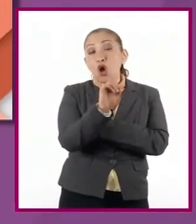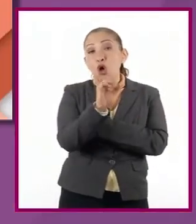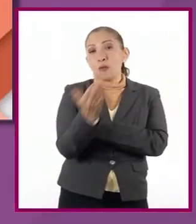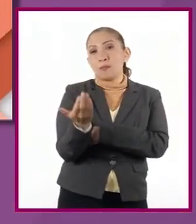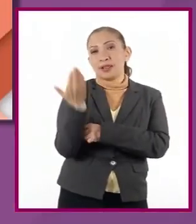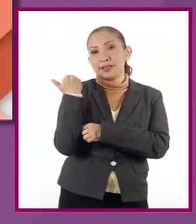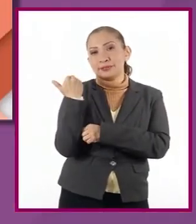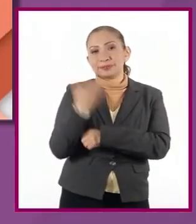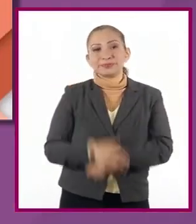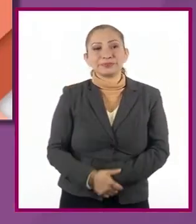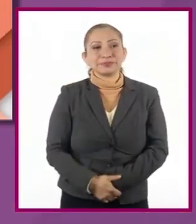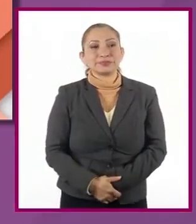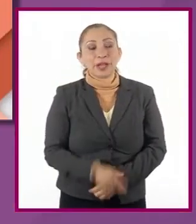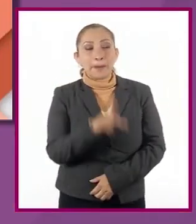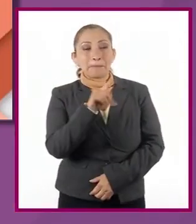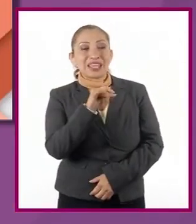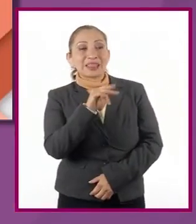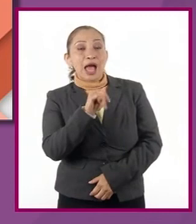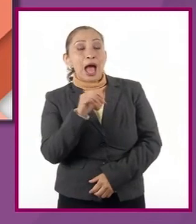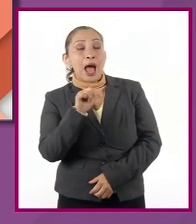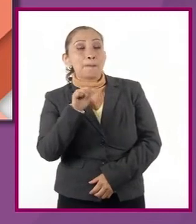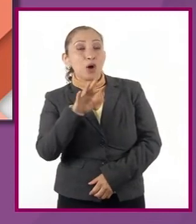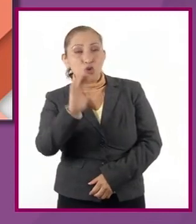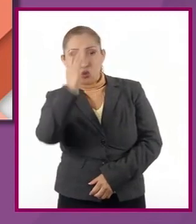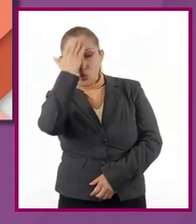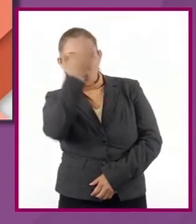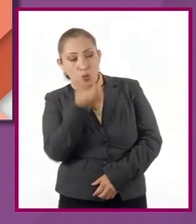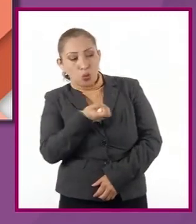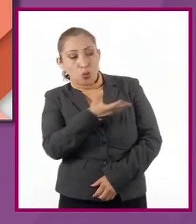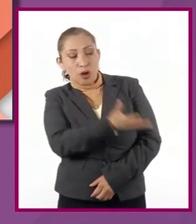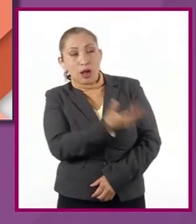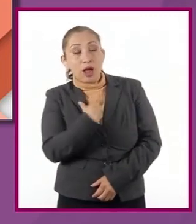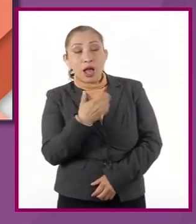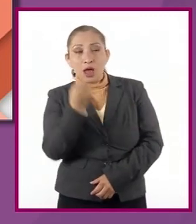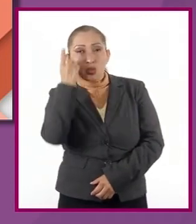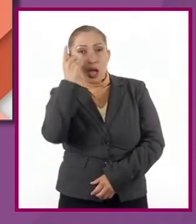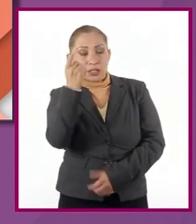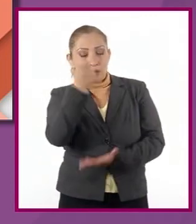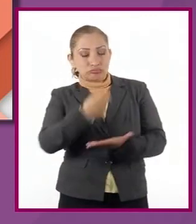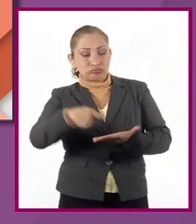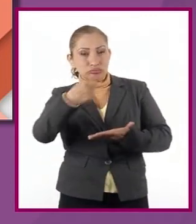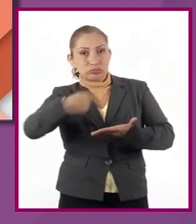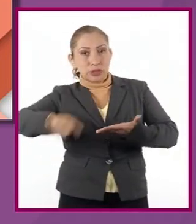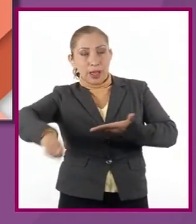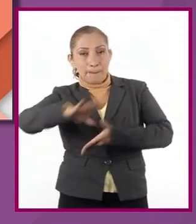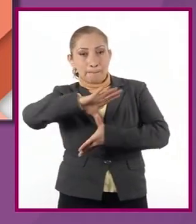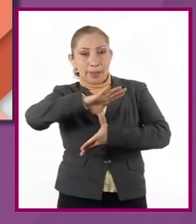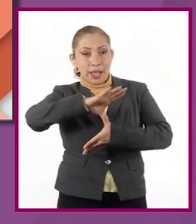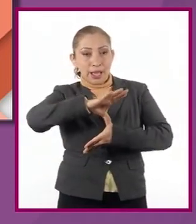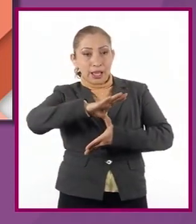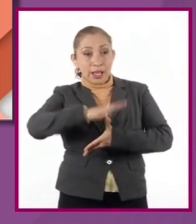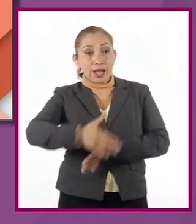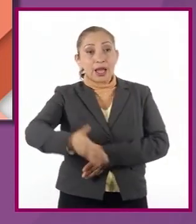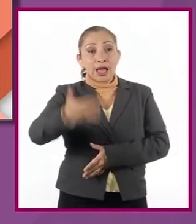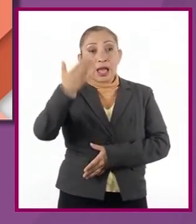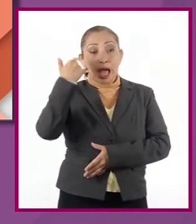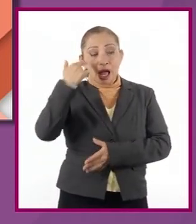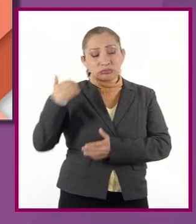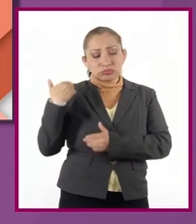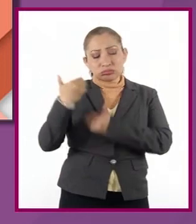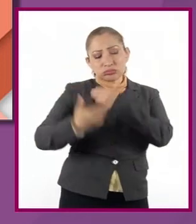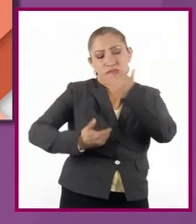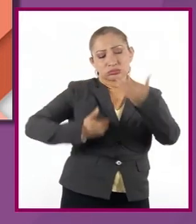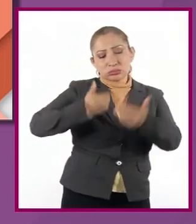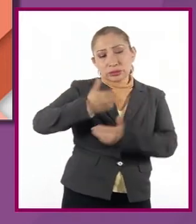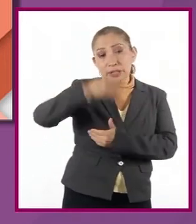copretérito. Pita Amor, conocida como la dueña de la tinta americana, trascendía en la literatura de